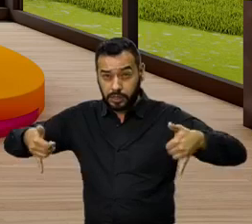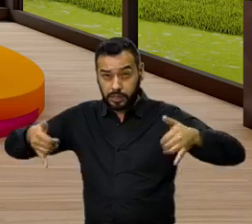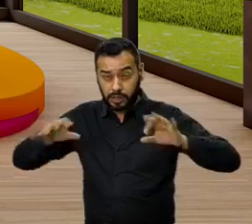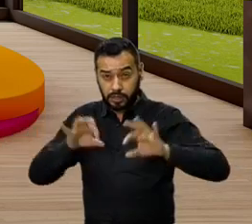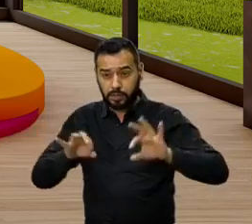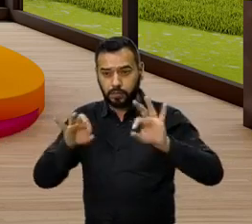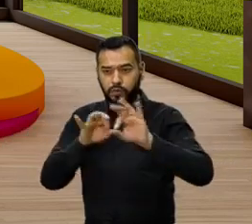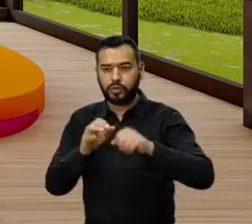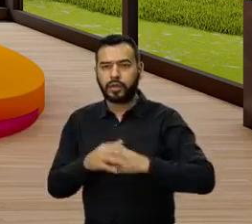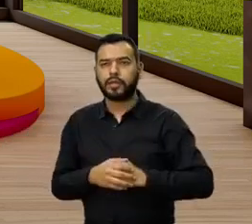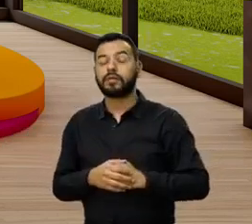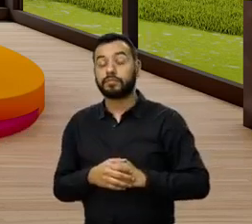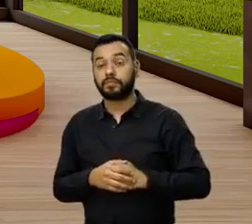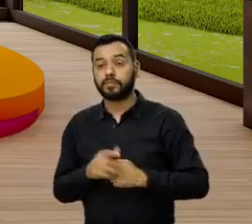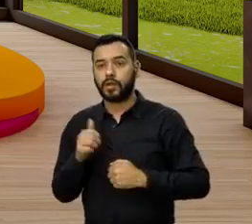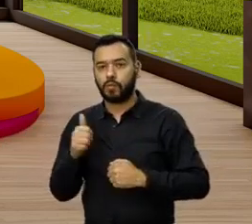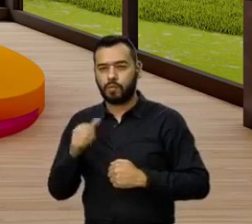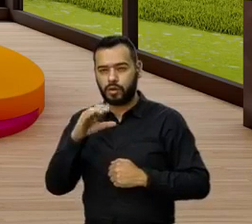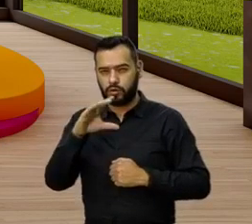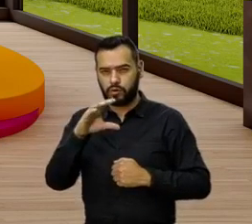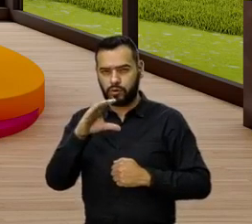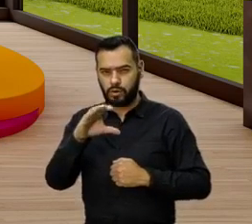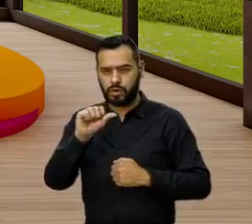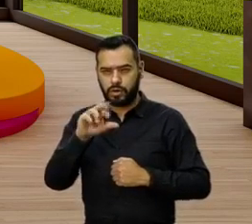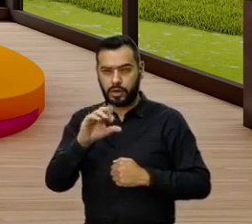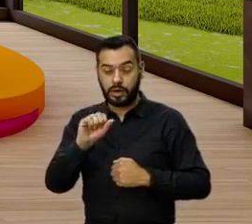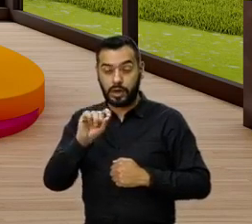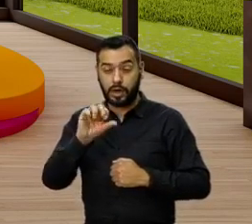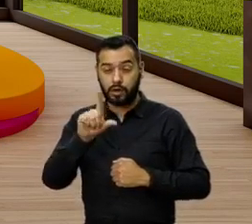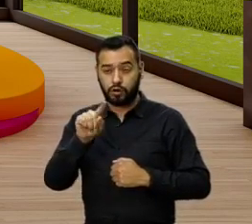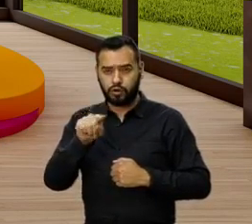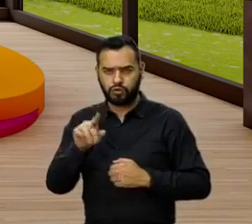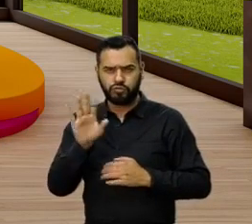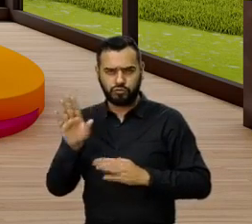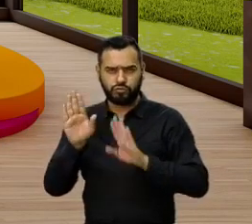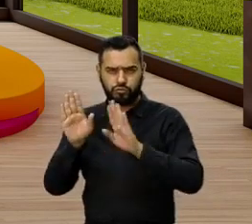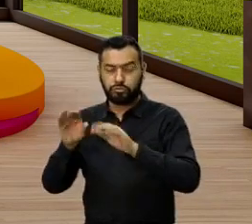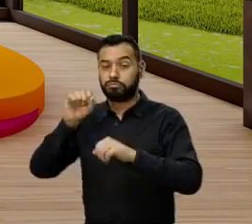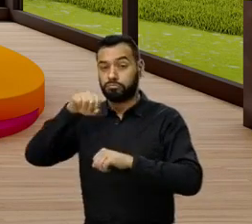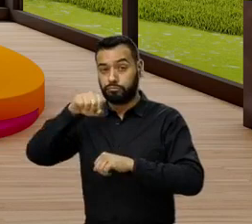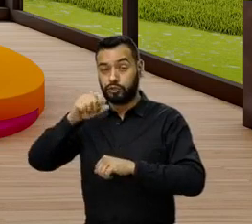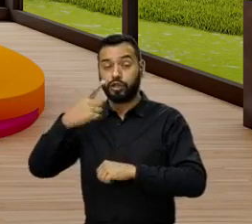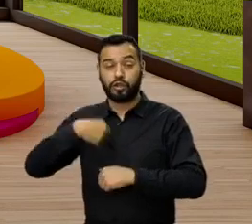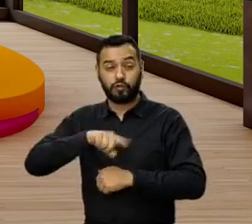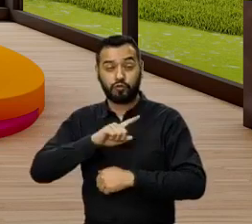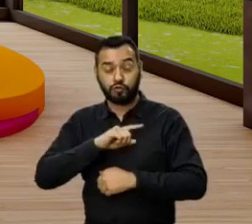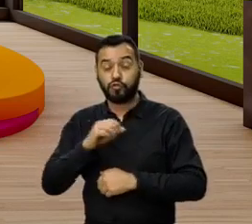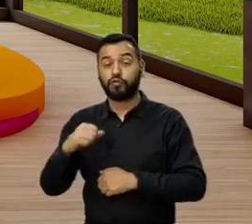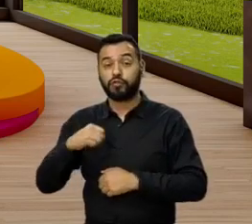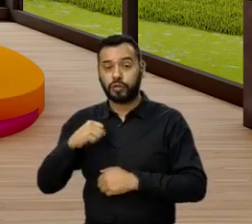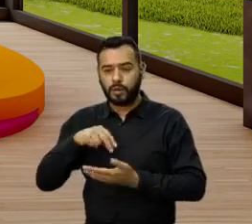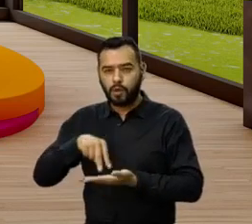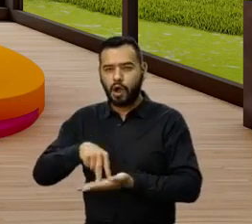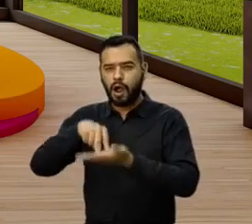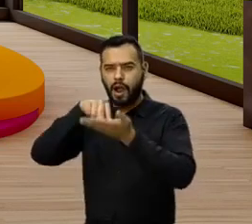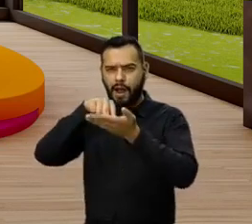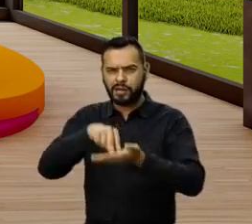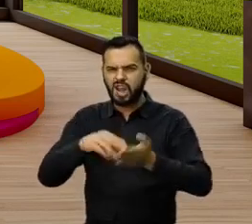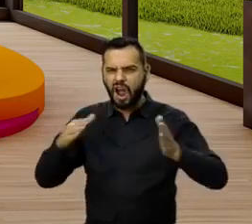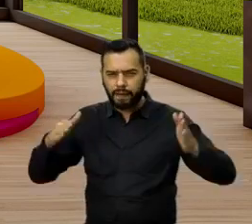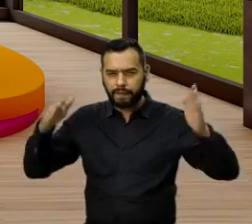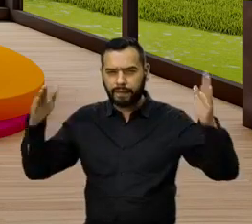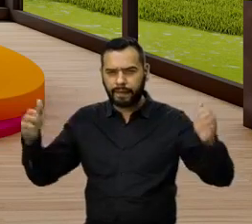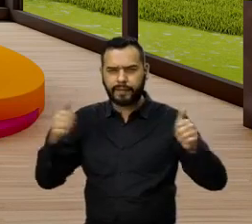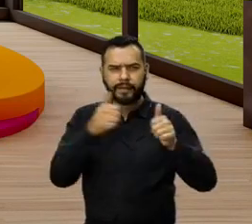importantes bueno don carlos en este momento y haciendo referencia si nosotros vamos a manejar un ascensor bastante